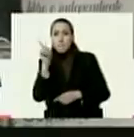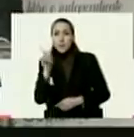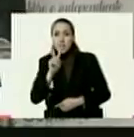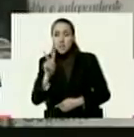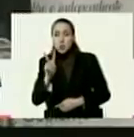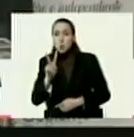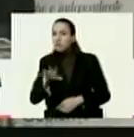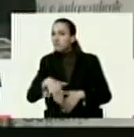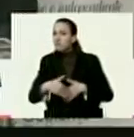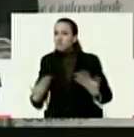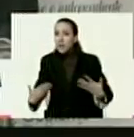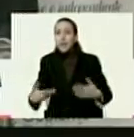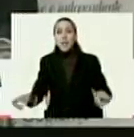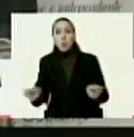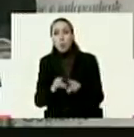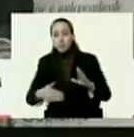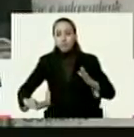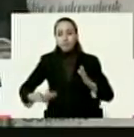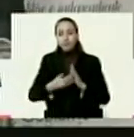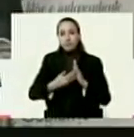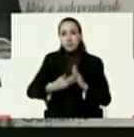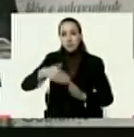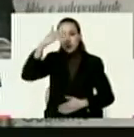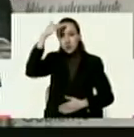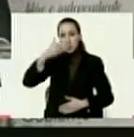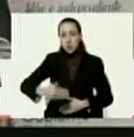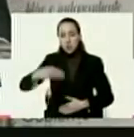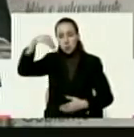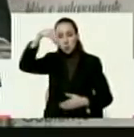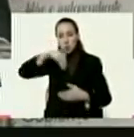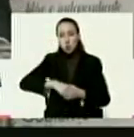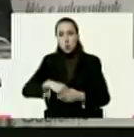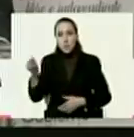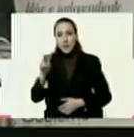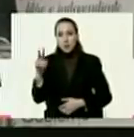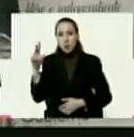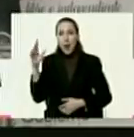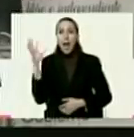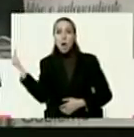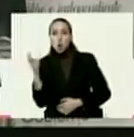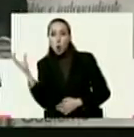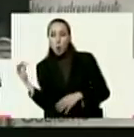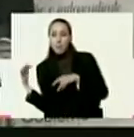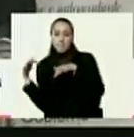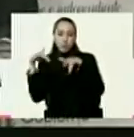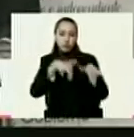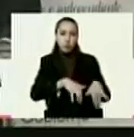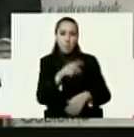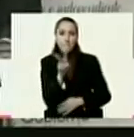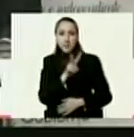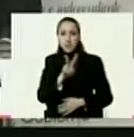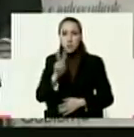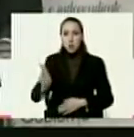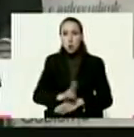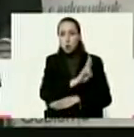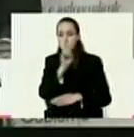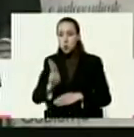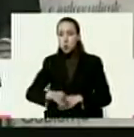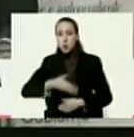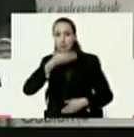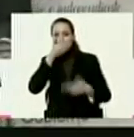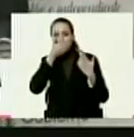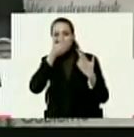otra cosa que una agresión militar extranjera desde Colombia, utilizando paramilitares,